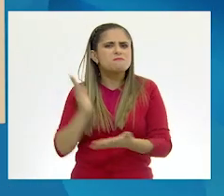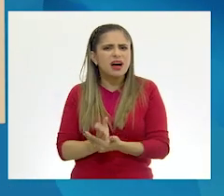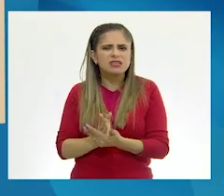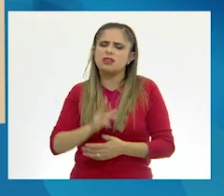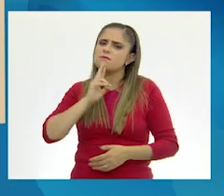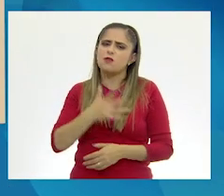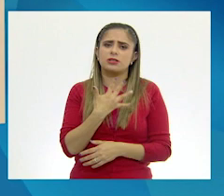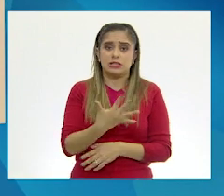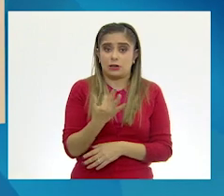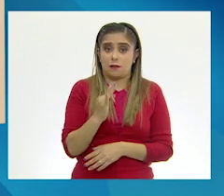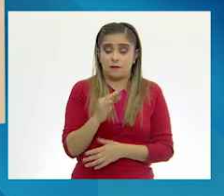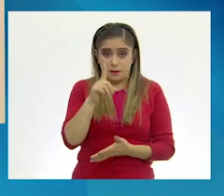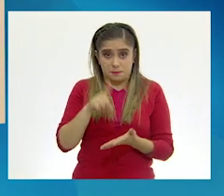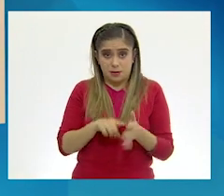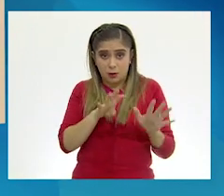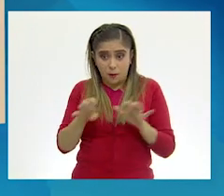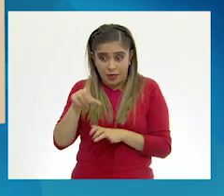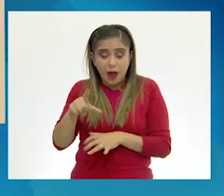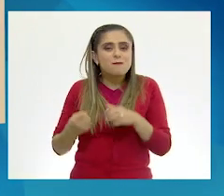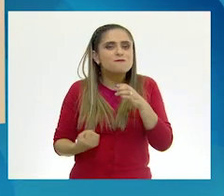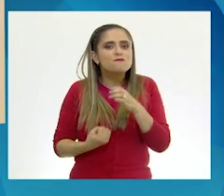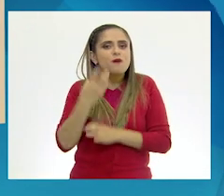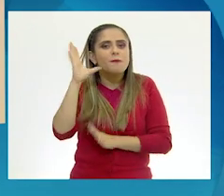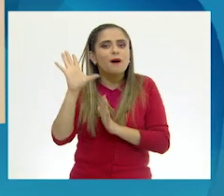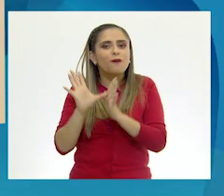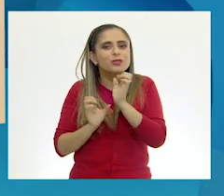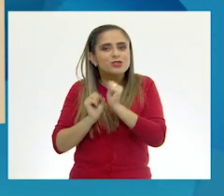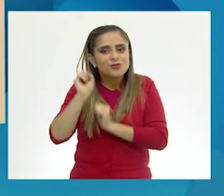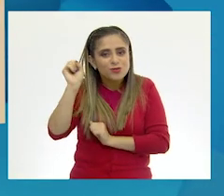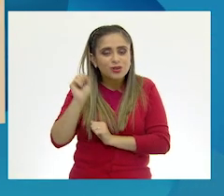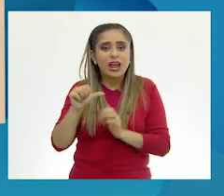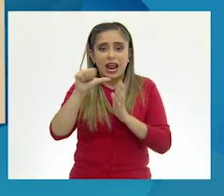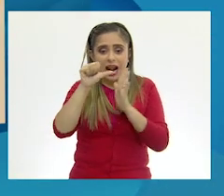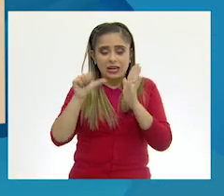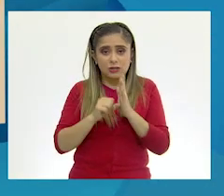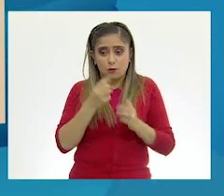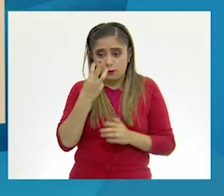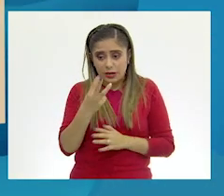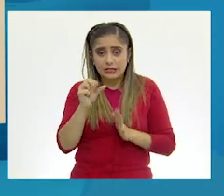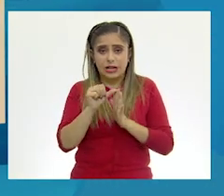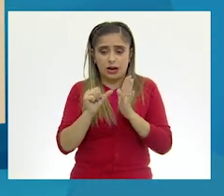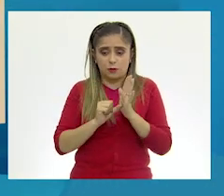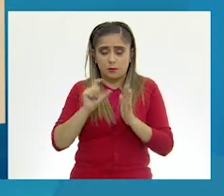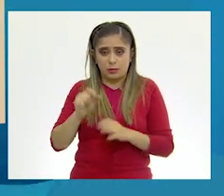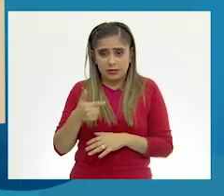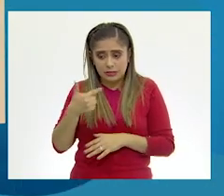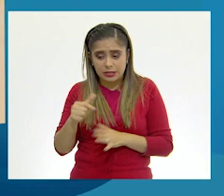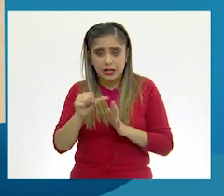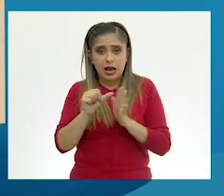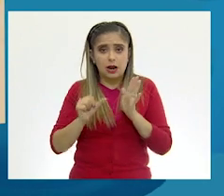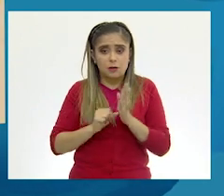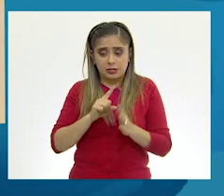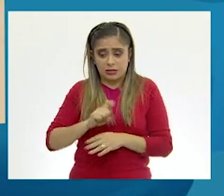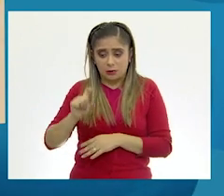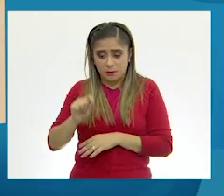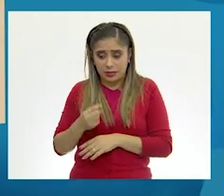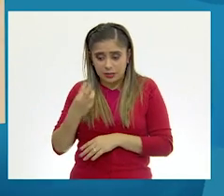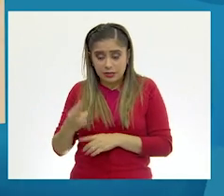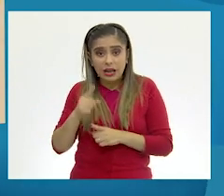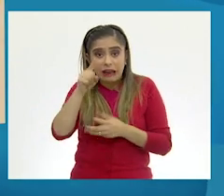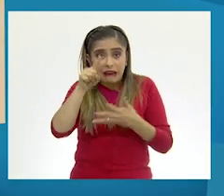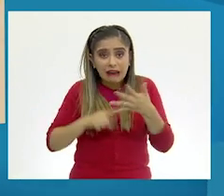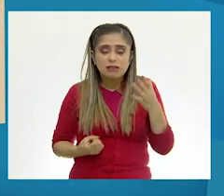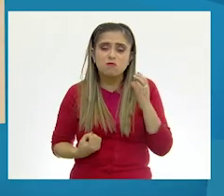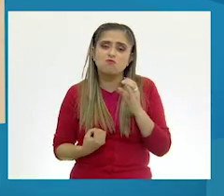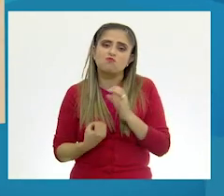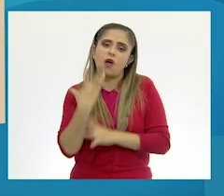5 de febrero de 1917. Algunos artículos, como el 3, 27 y 123, eran